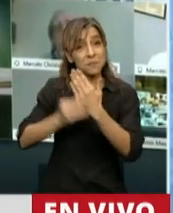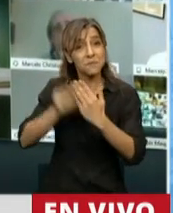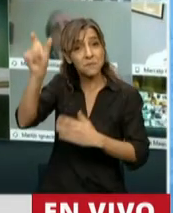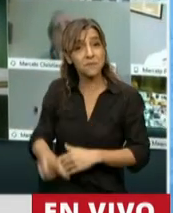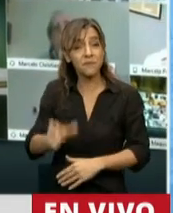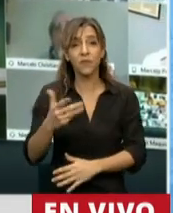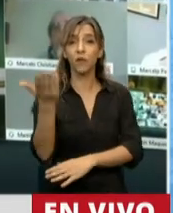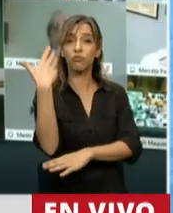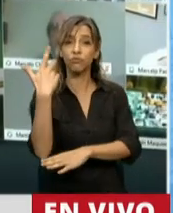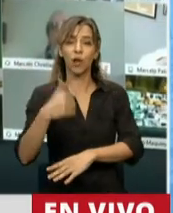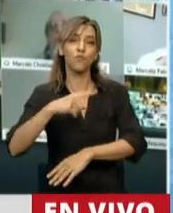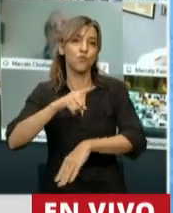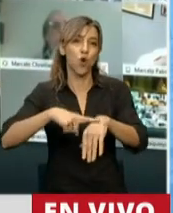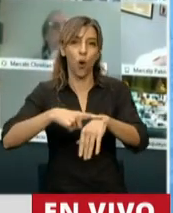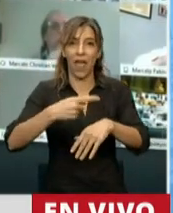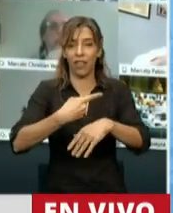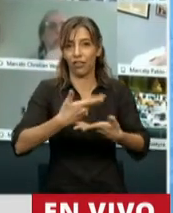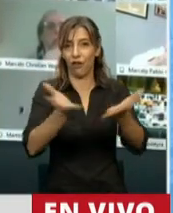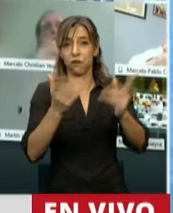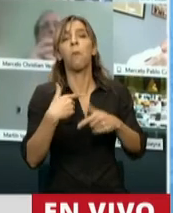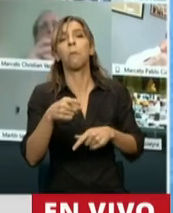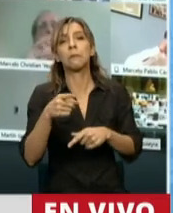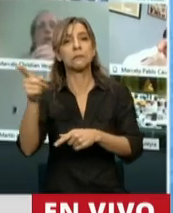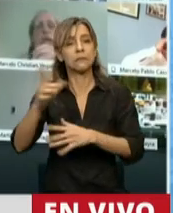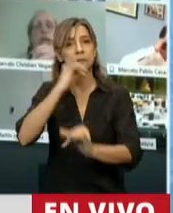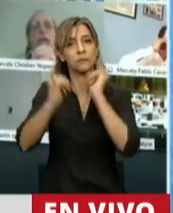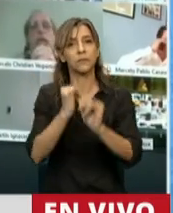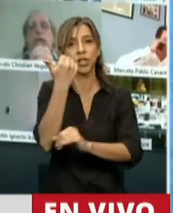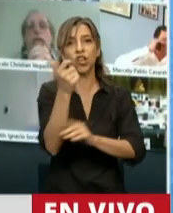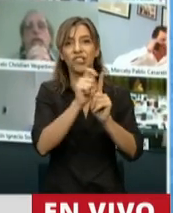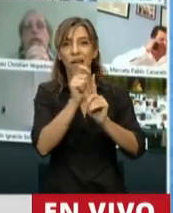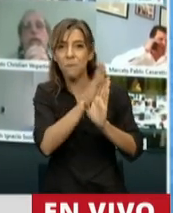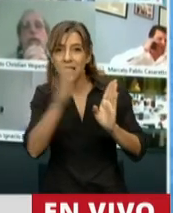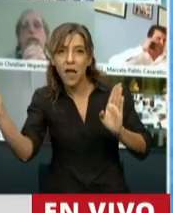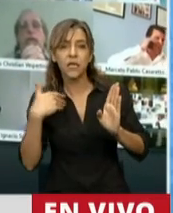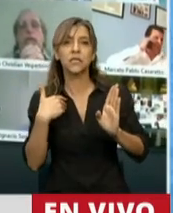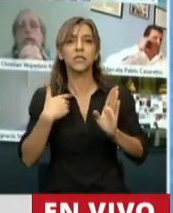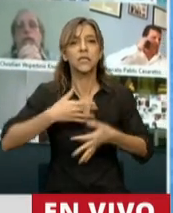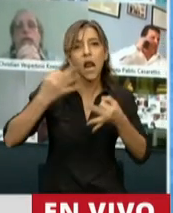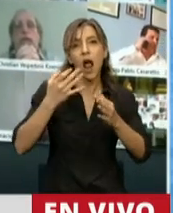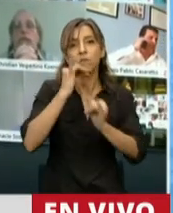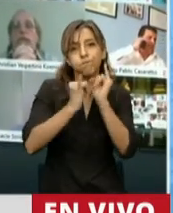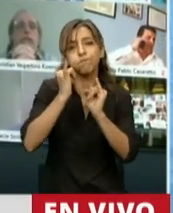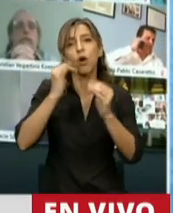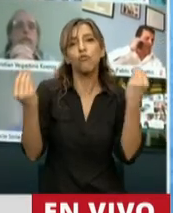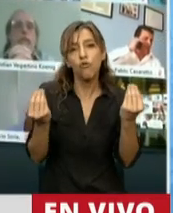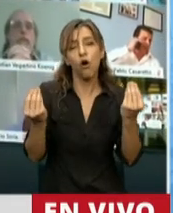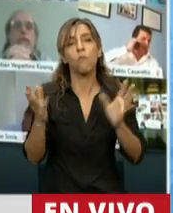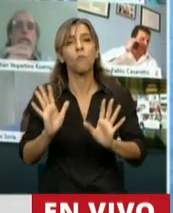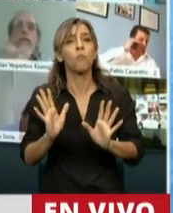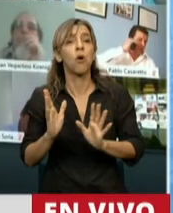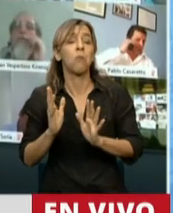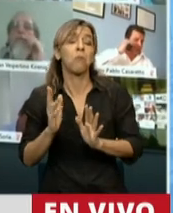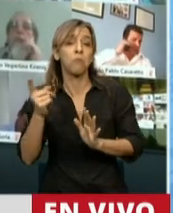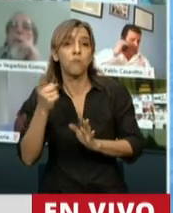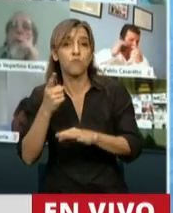audiencia reunida para escuchar un análisis de los primeros 6 meses de gestión del expresidente Macri, que el gobierno de la expresidenta y